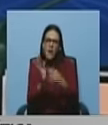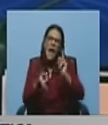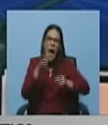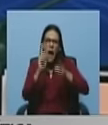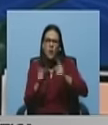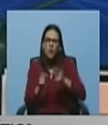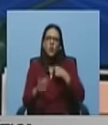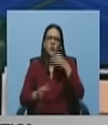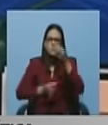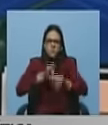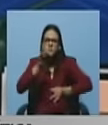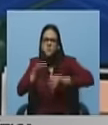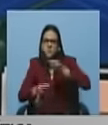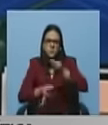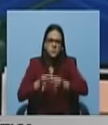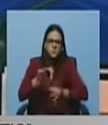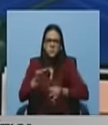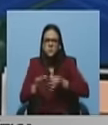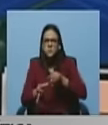como decimos,